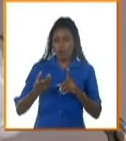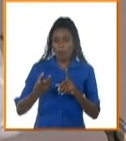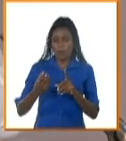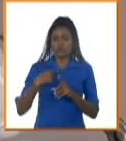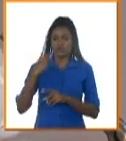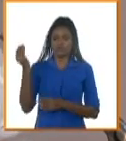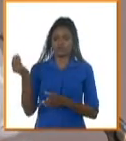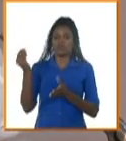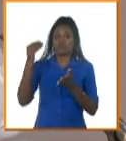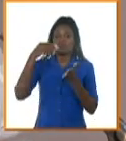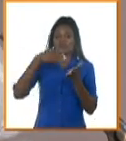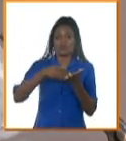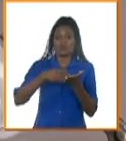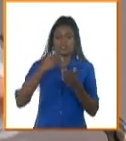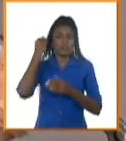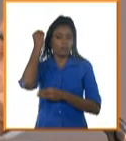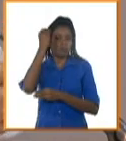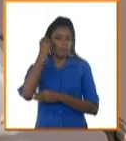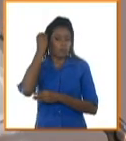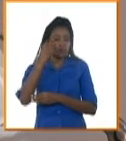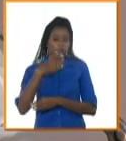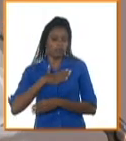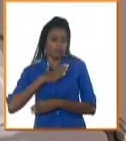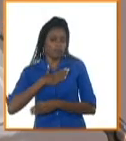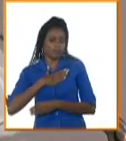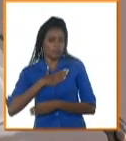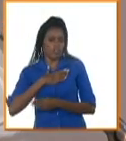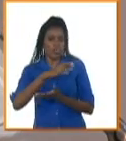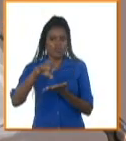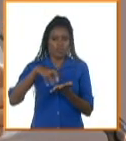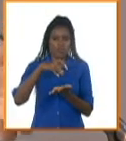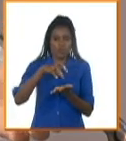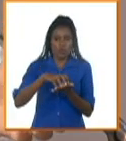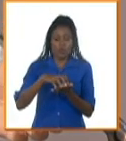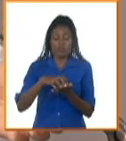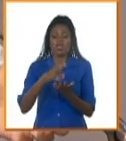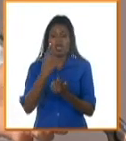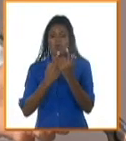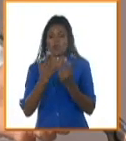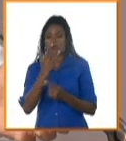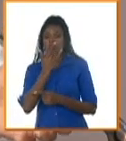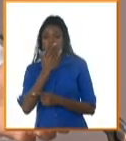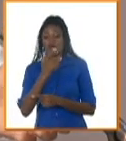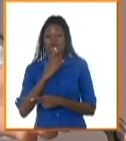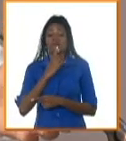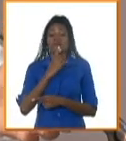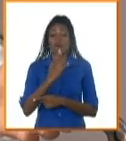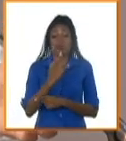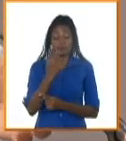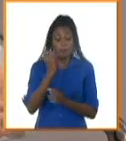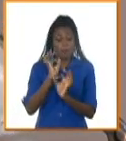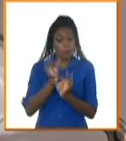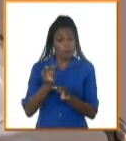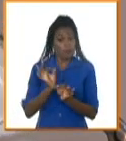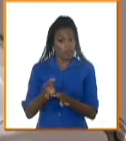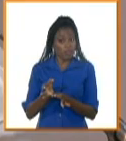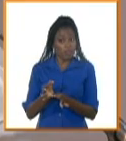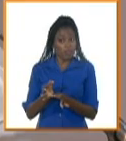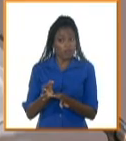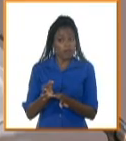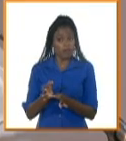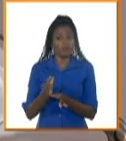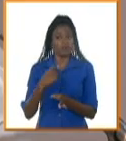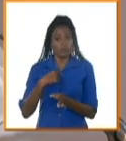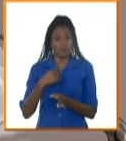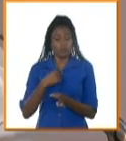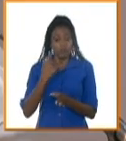han hecho llegar esas preocupaciones que tiene dónde están estado las dificultades respuestas que realmente hemos